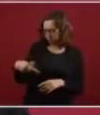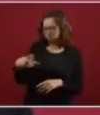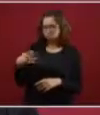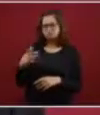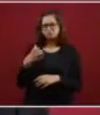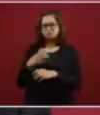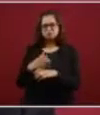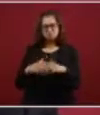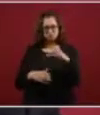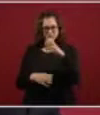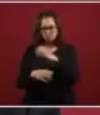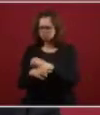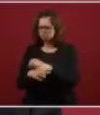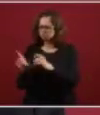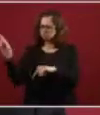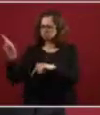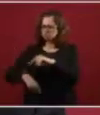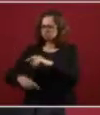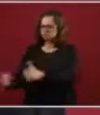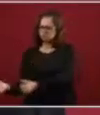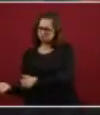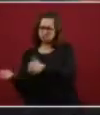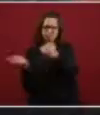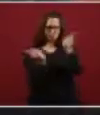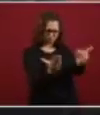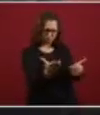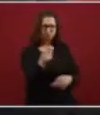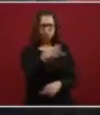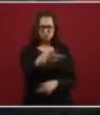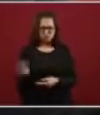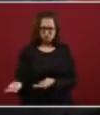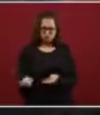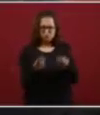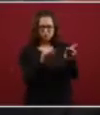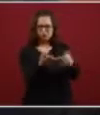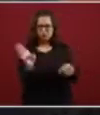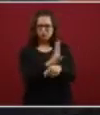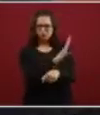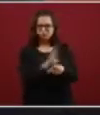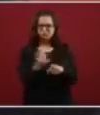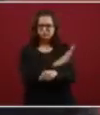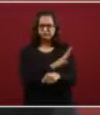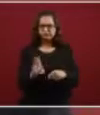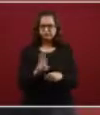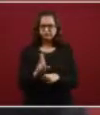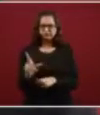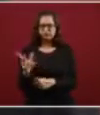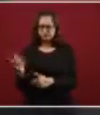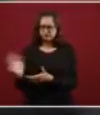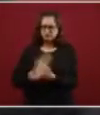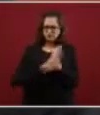del pueblo y de la nación y se fueron a trabajar a las empresas que se beneficiaron con las privatizaciones.